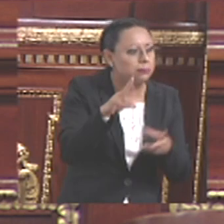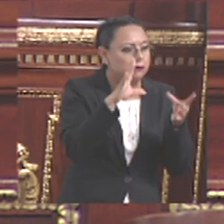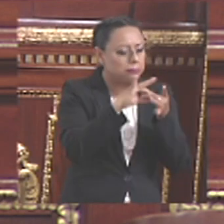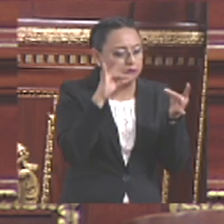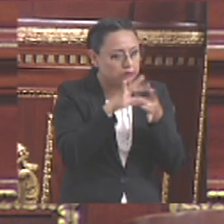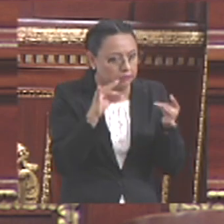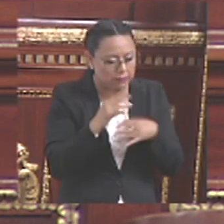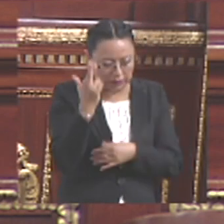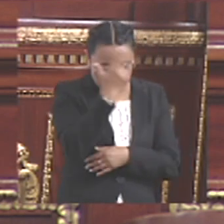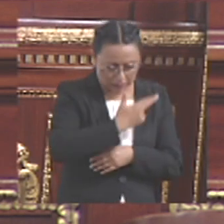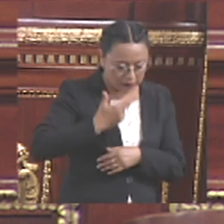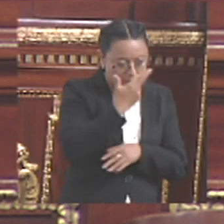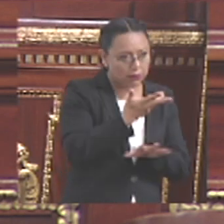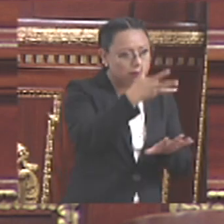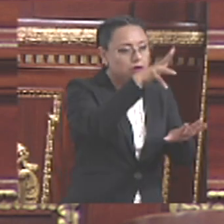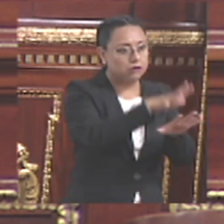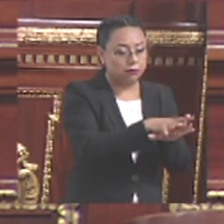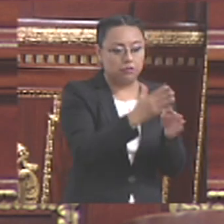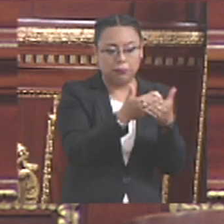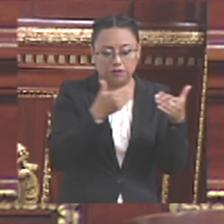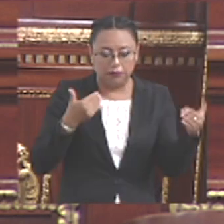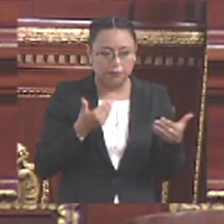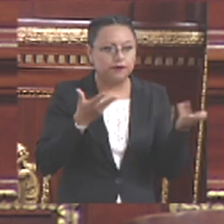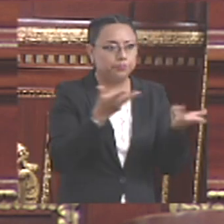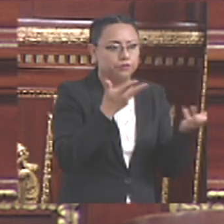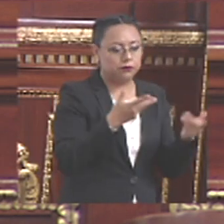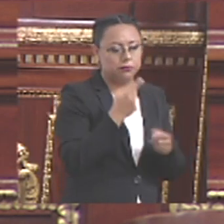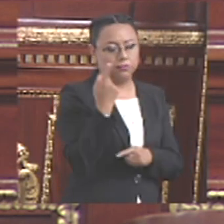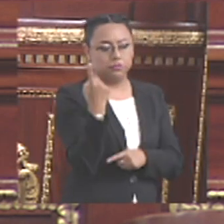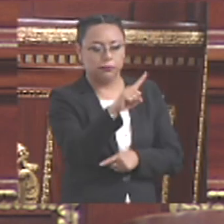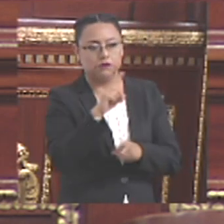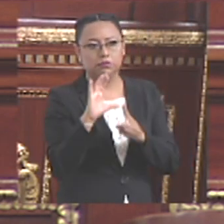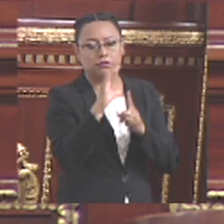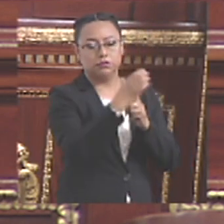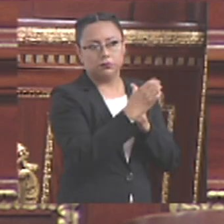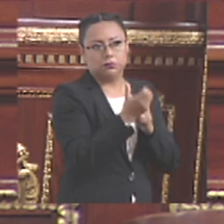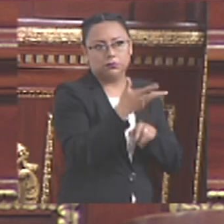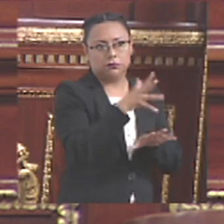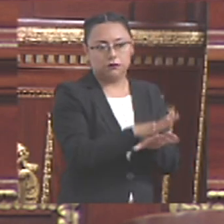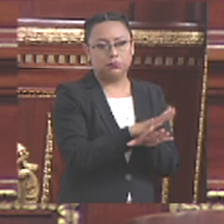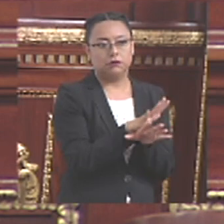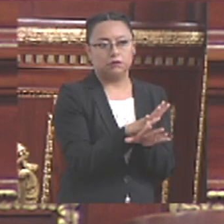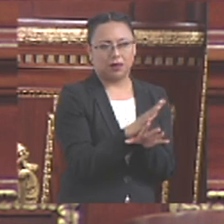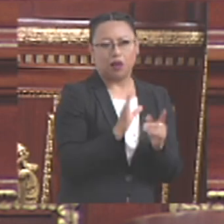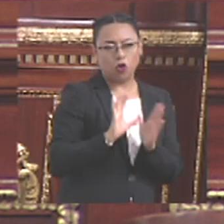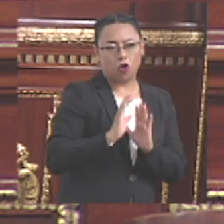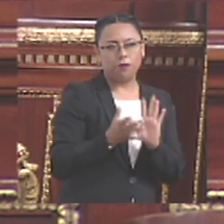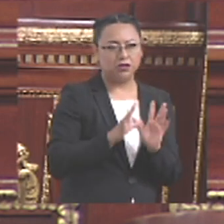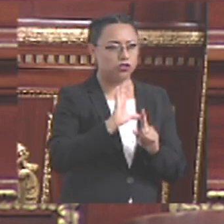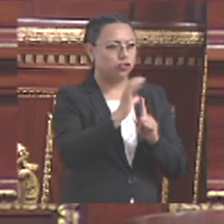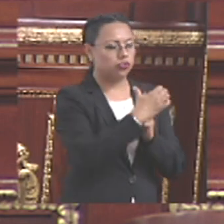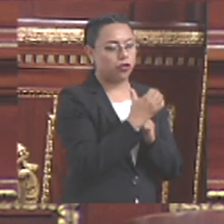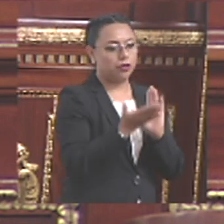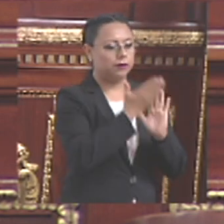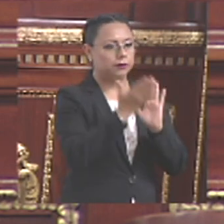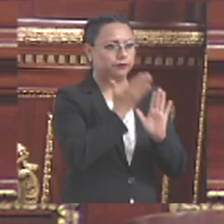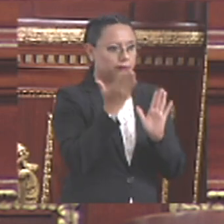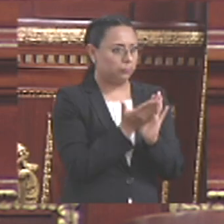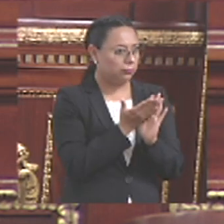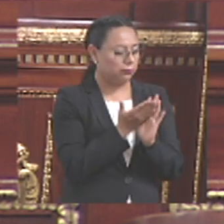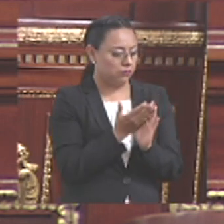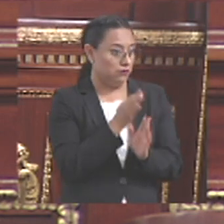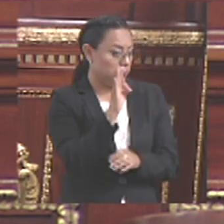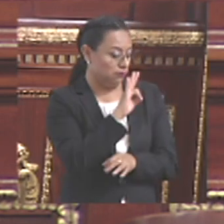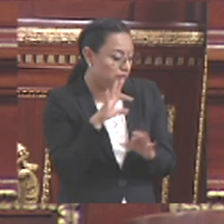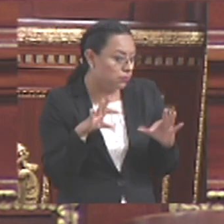revisión integral que mandó hacer a la Comisión de Reconstrucción? ¿Acaso tendrá que ver con las 20 carpetas de